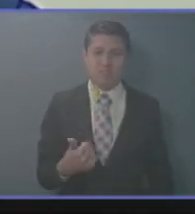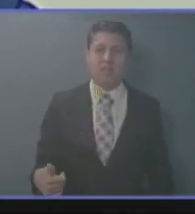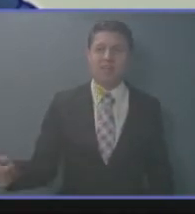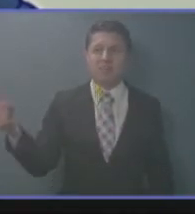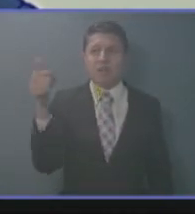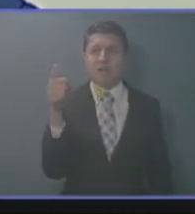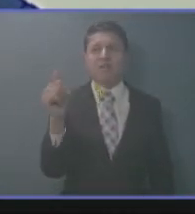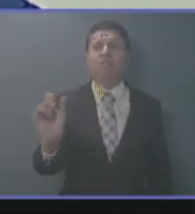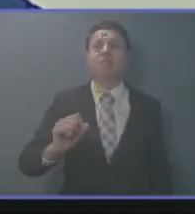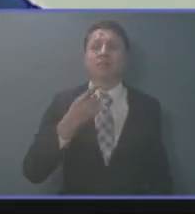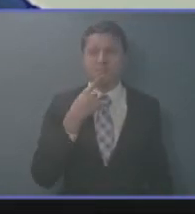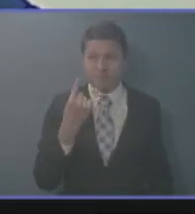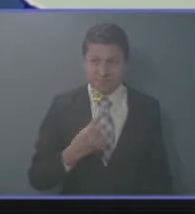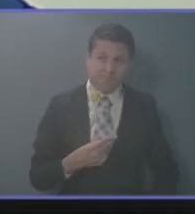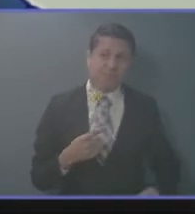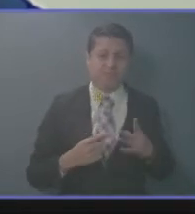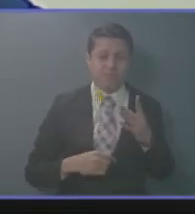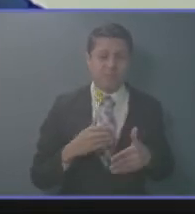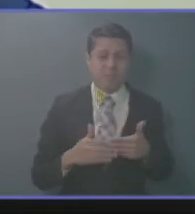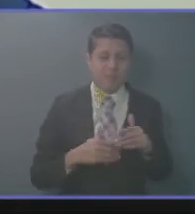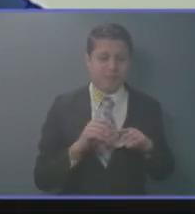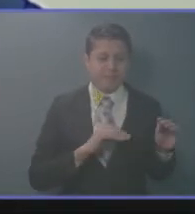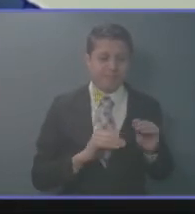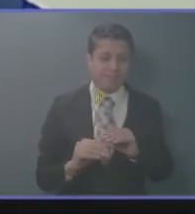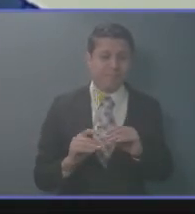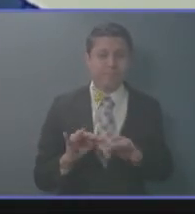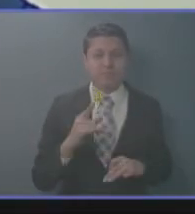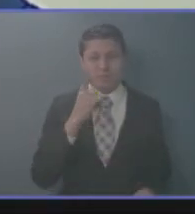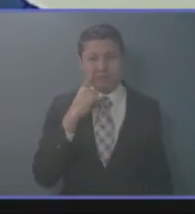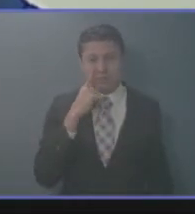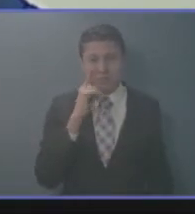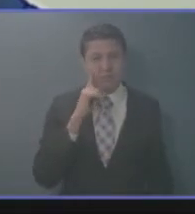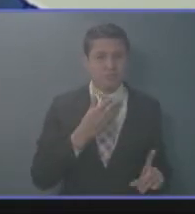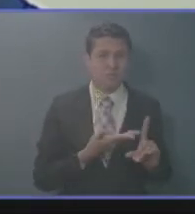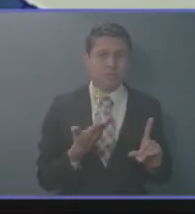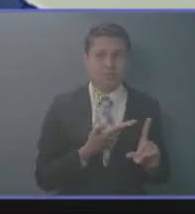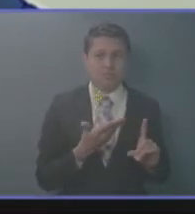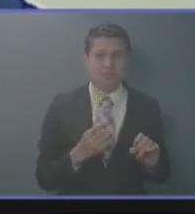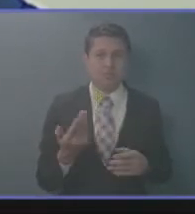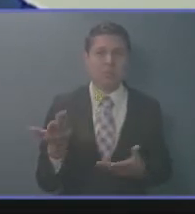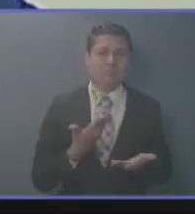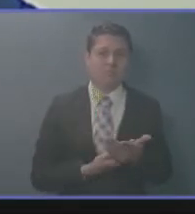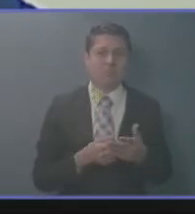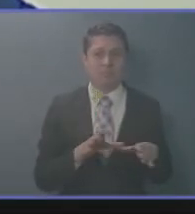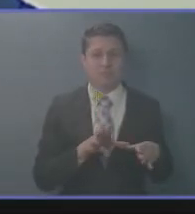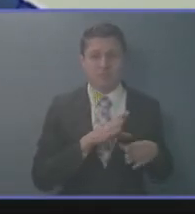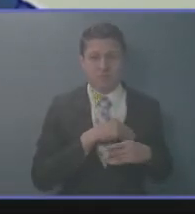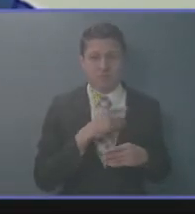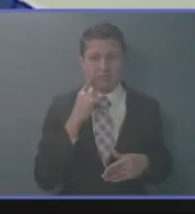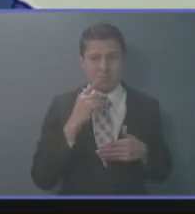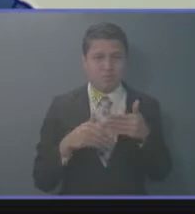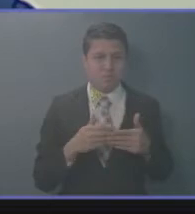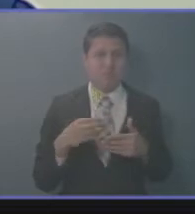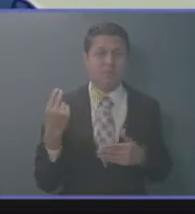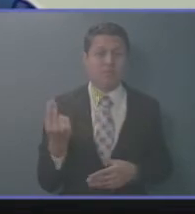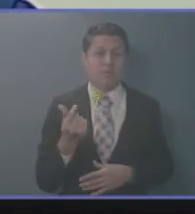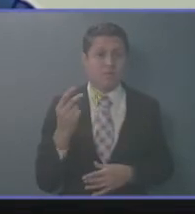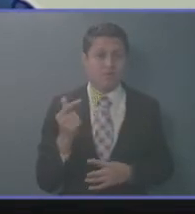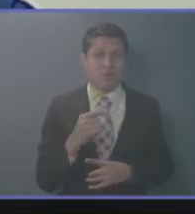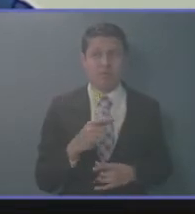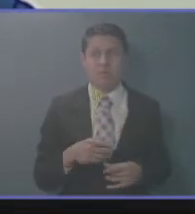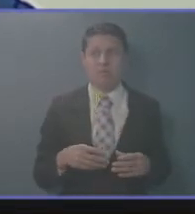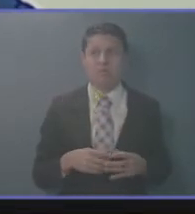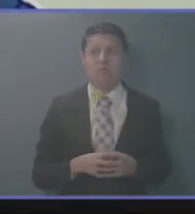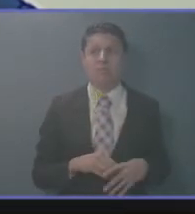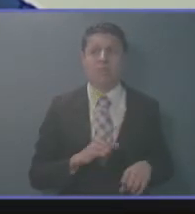se emitan disposiciones transitorias teniendo como propósito adoptar medidas urgentes y de